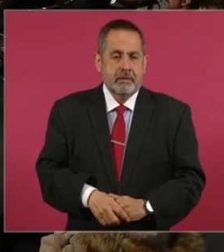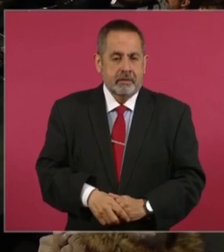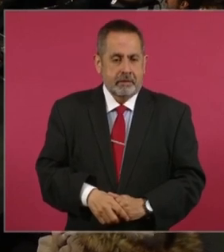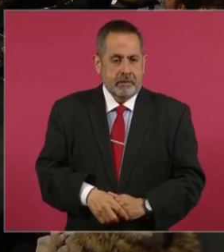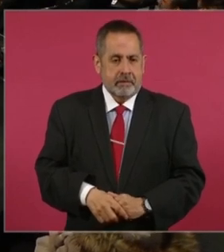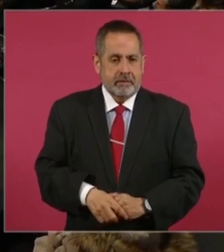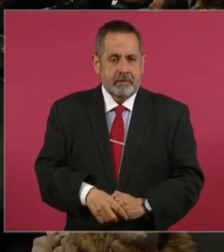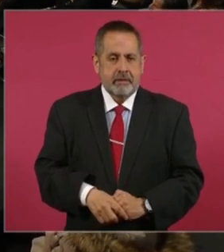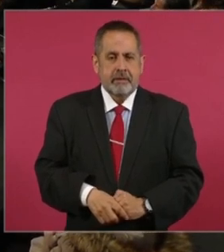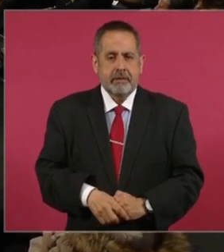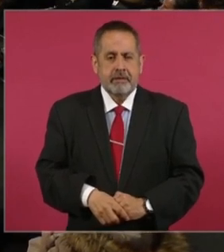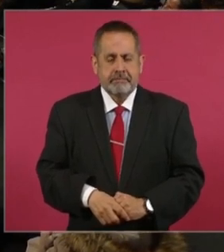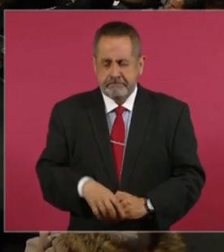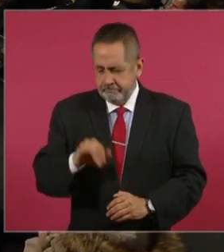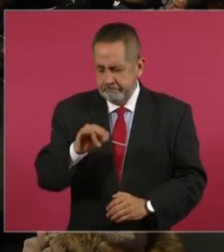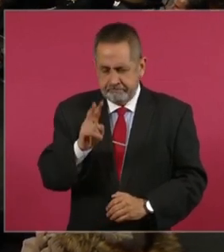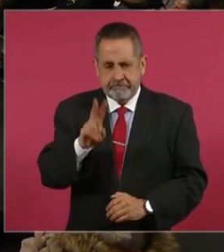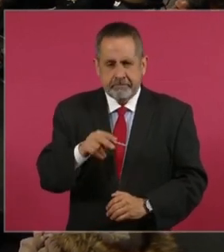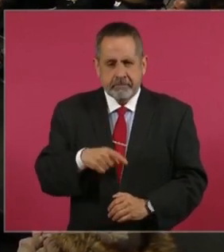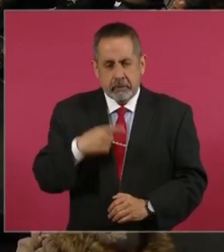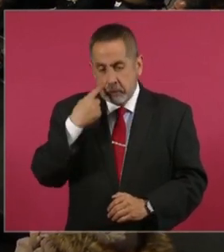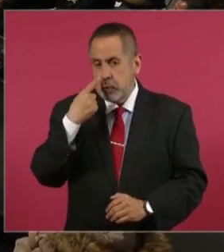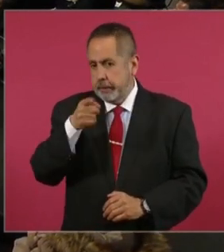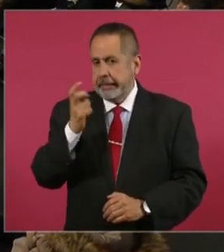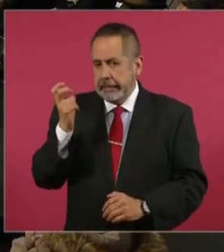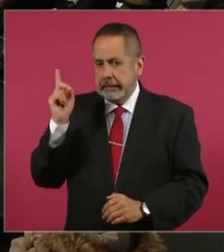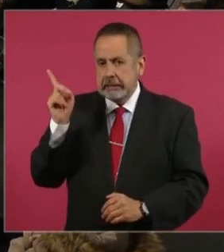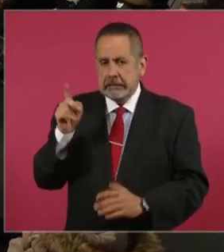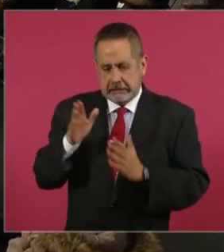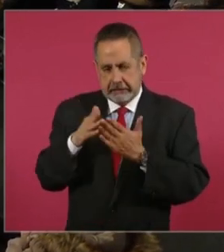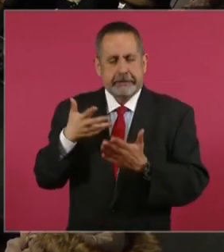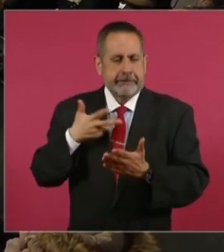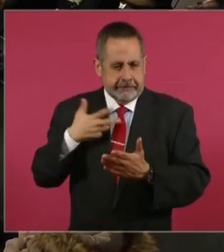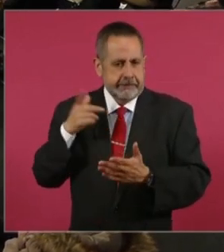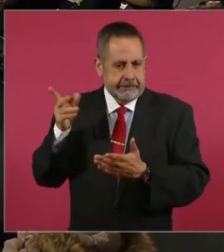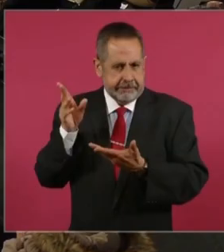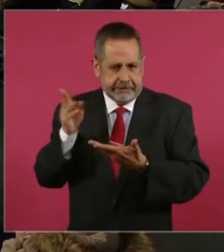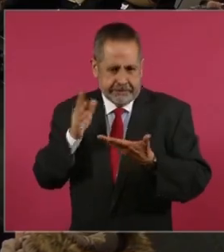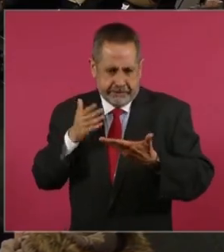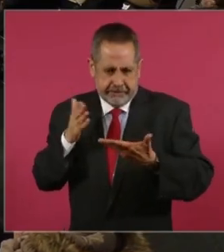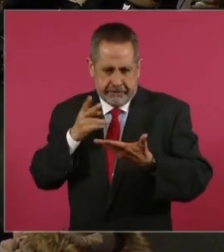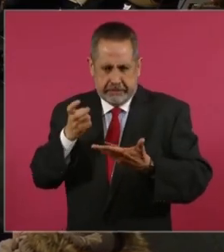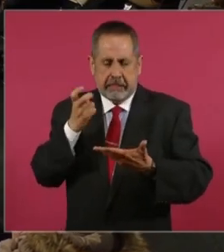Sí, sí, sí, yo la tengo, esta edición.